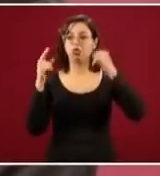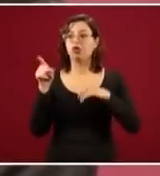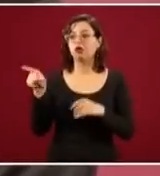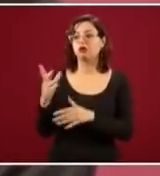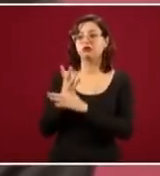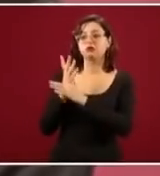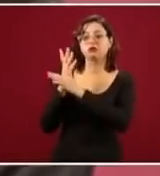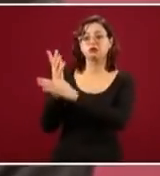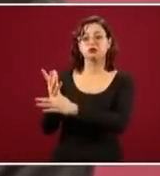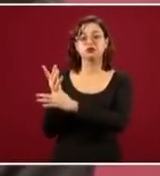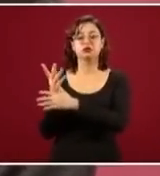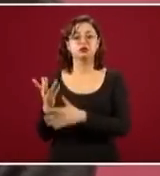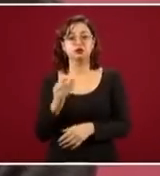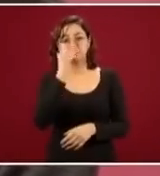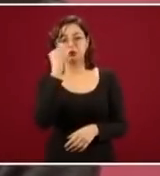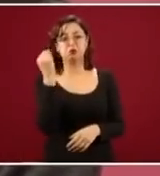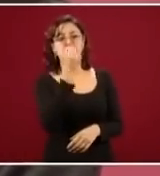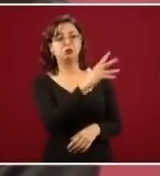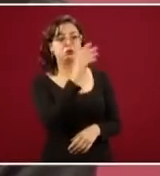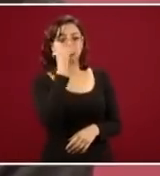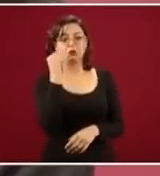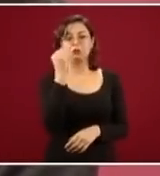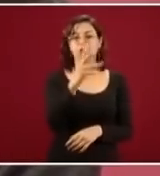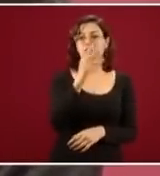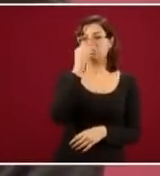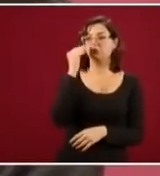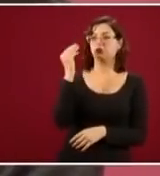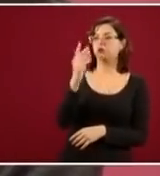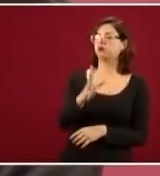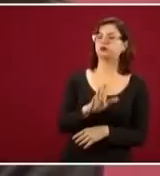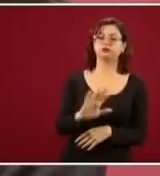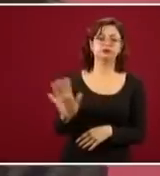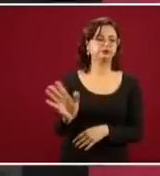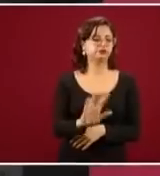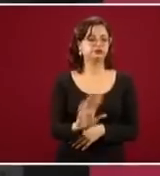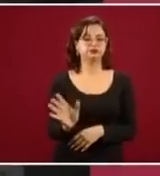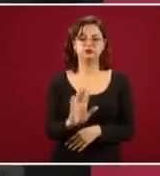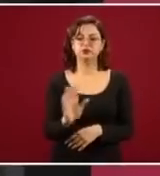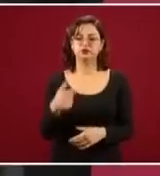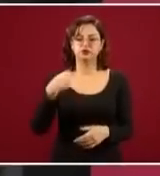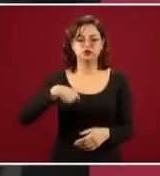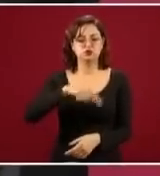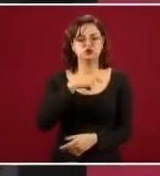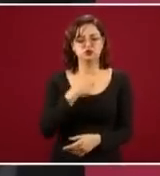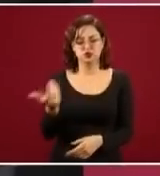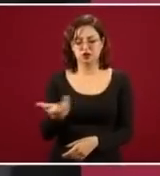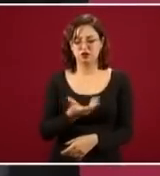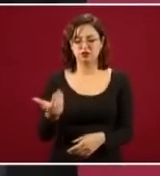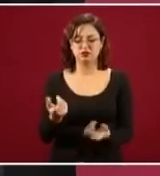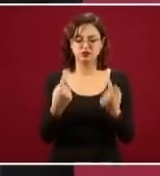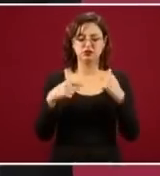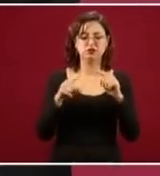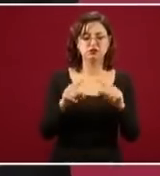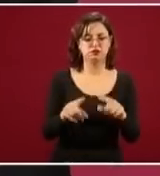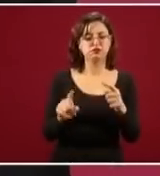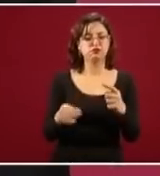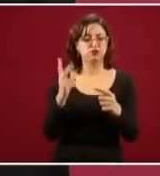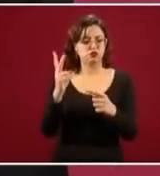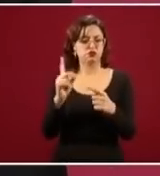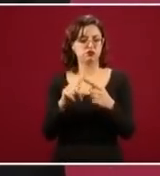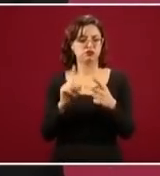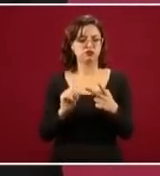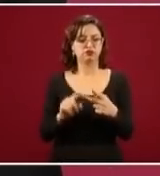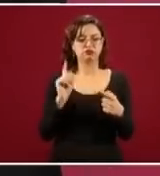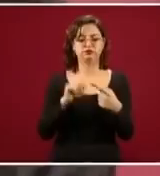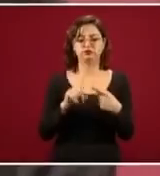un inocente agente privado, reiteramos, lo que estamos haciendo es dos cosas en paralelo: uno, transformando el Sistema